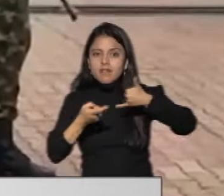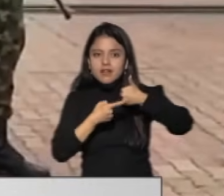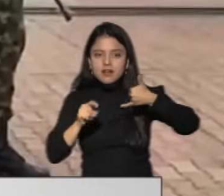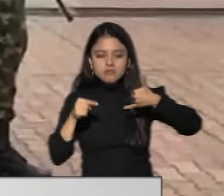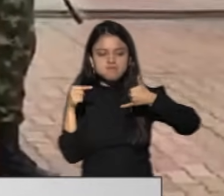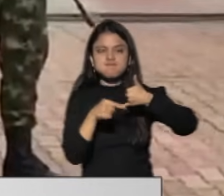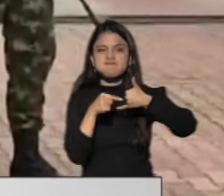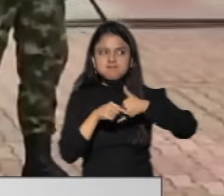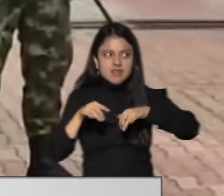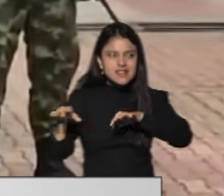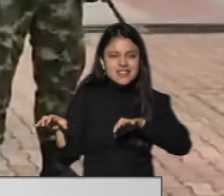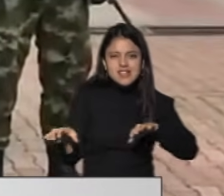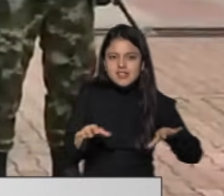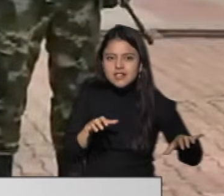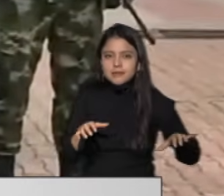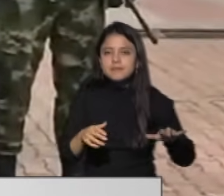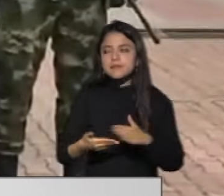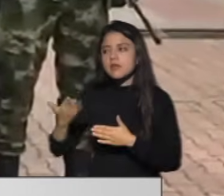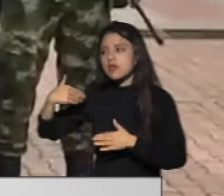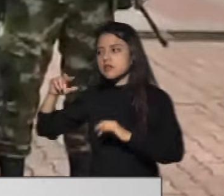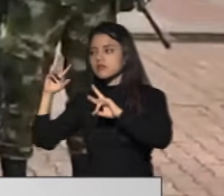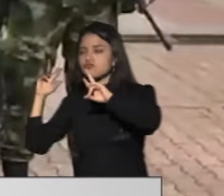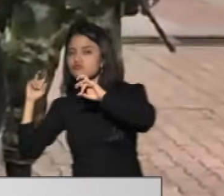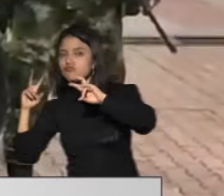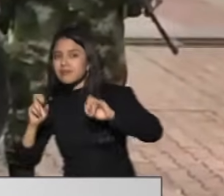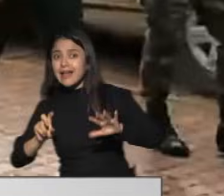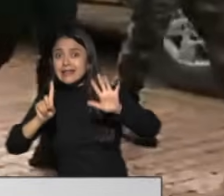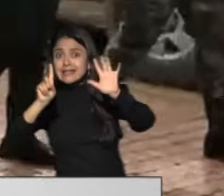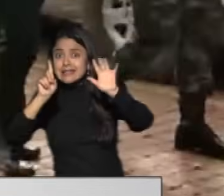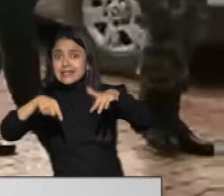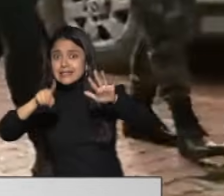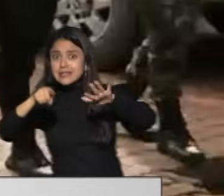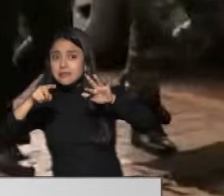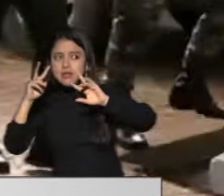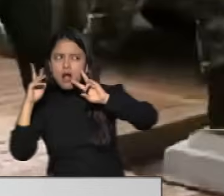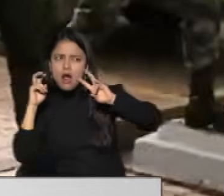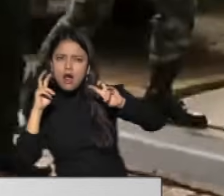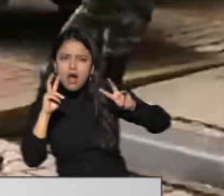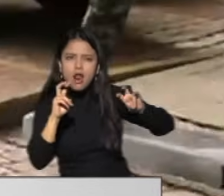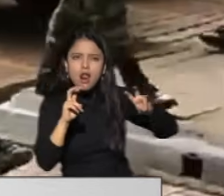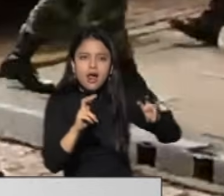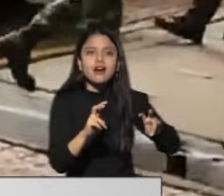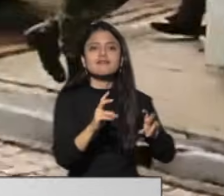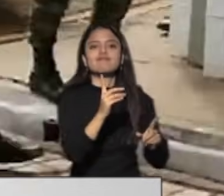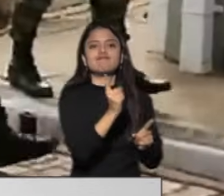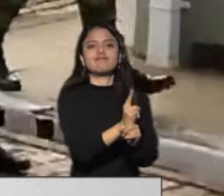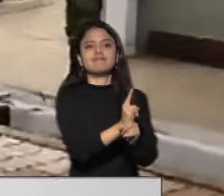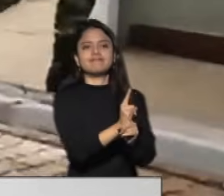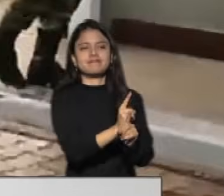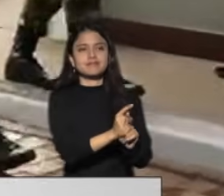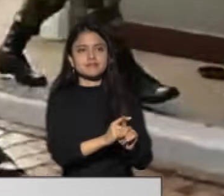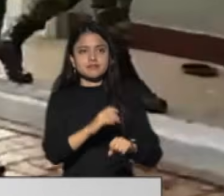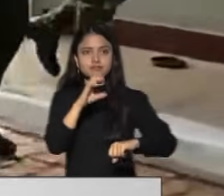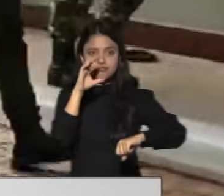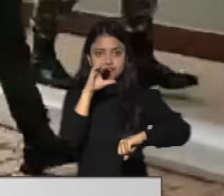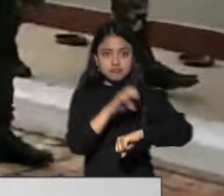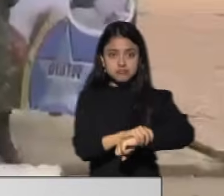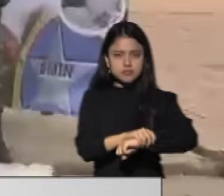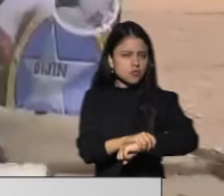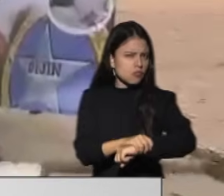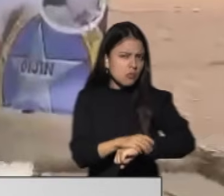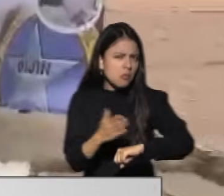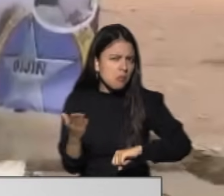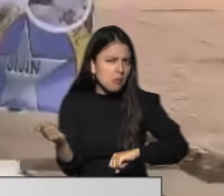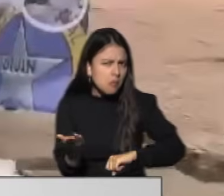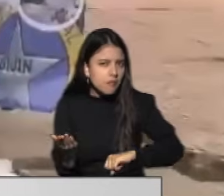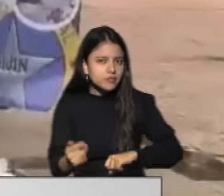en las últimas horas de inteligencia, fueron más de 6 meses de trabajo para dar con este sujeto, a quien encontraron en una vivienda en